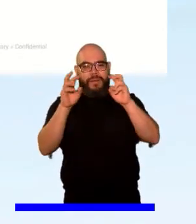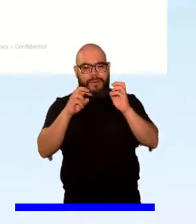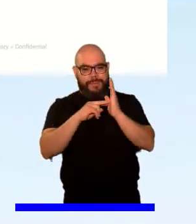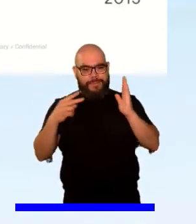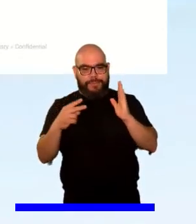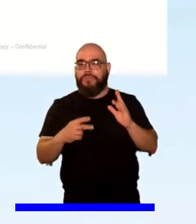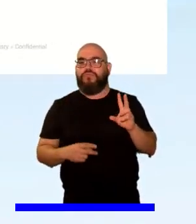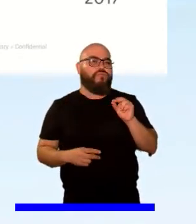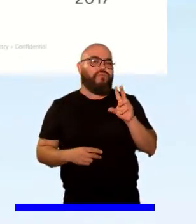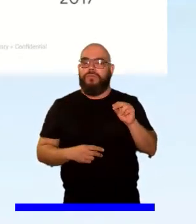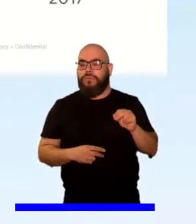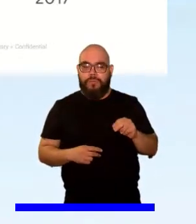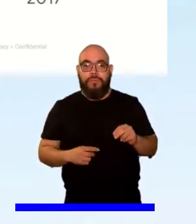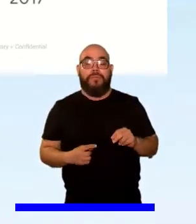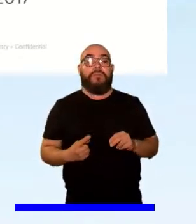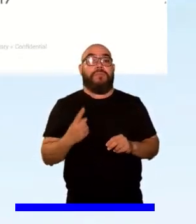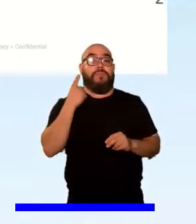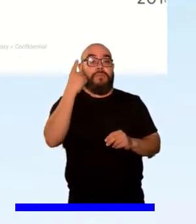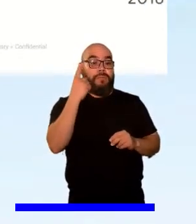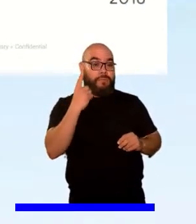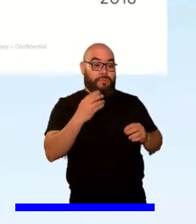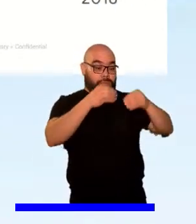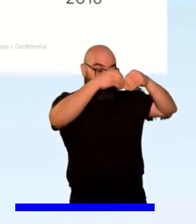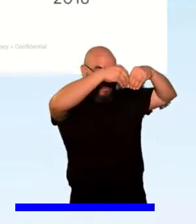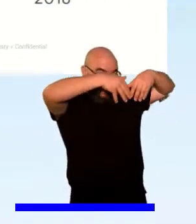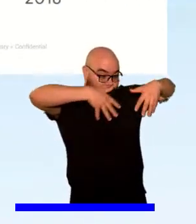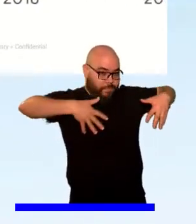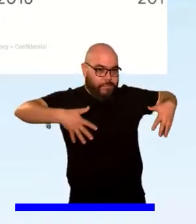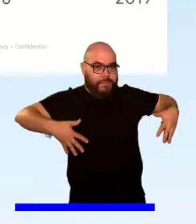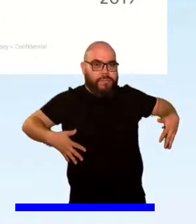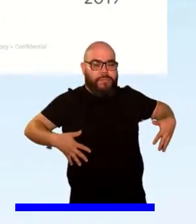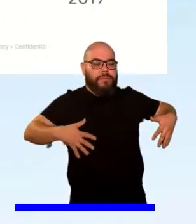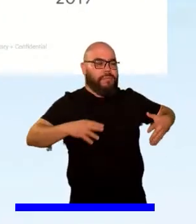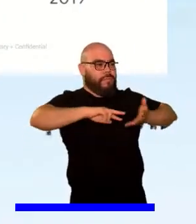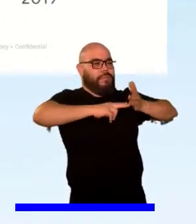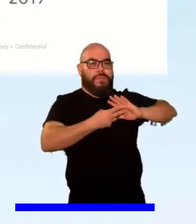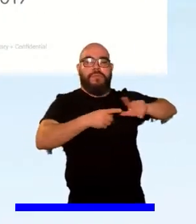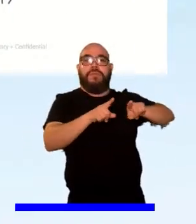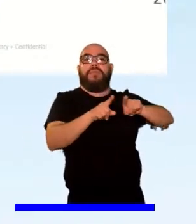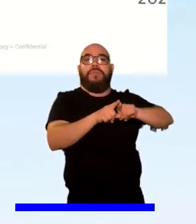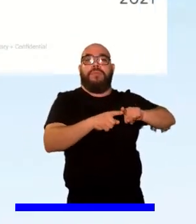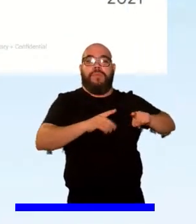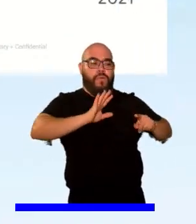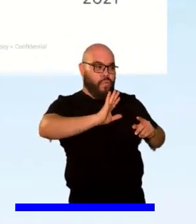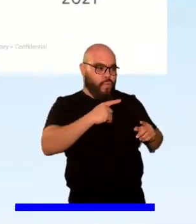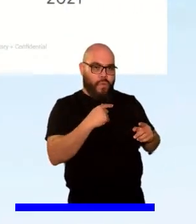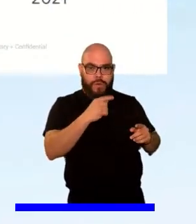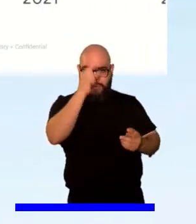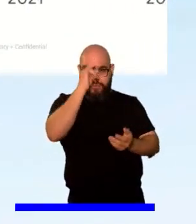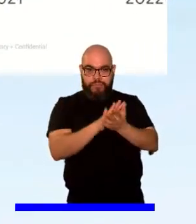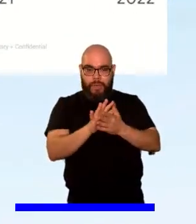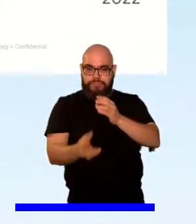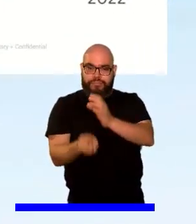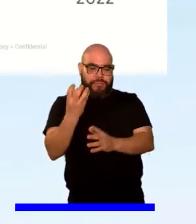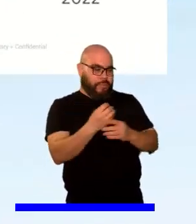tecnicismo, sino uno, saber que esos transformers son los que habilitan la IA generativa que estamos viendo en este momento. Fueron